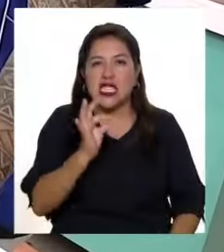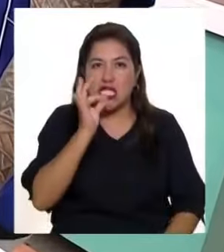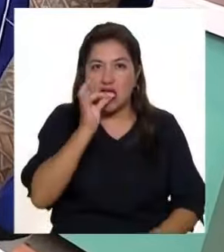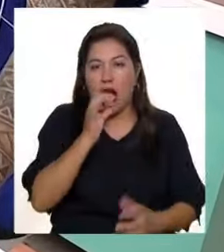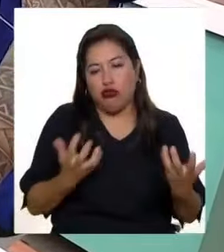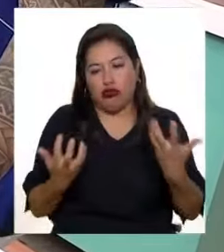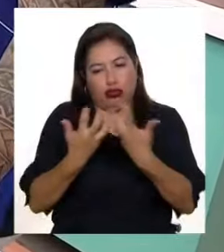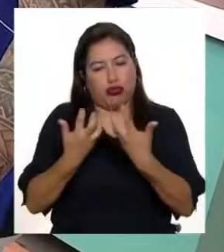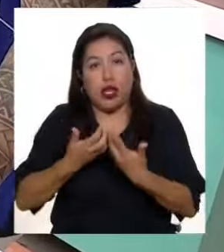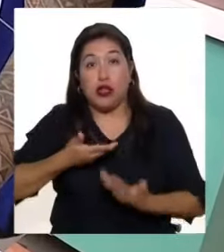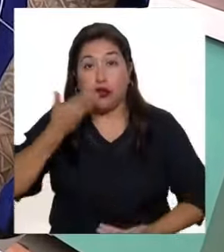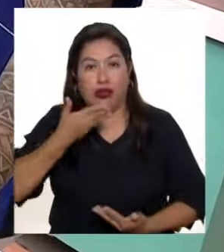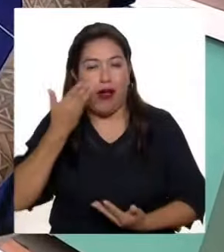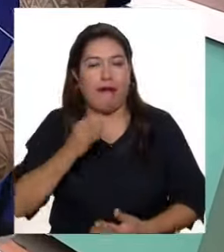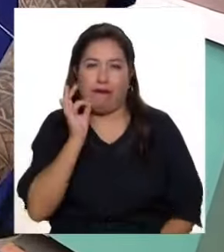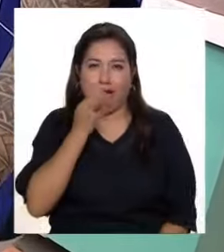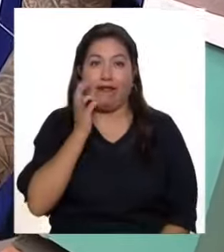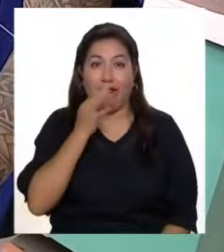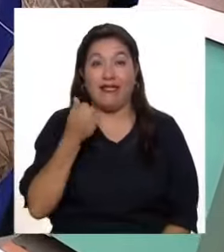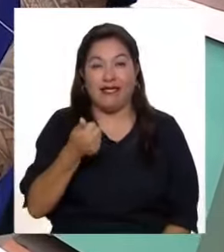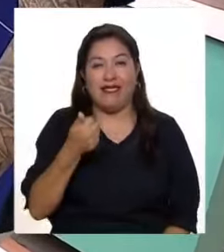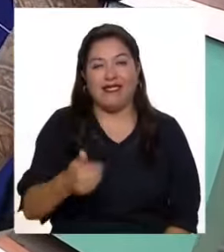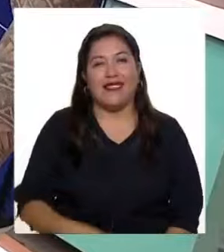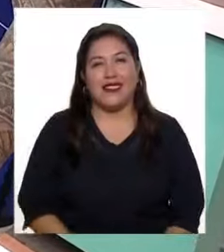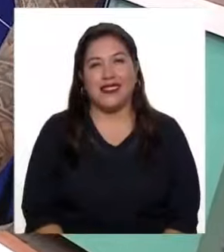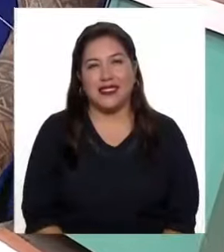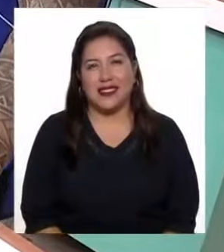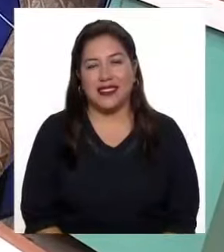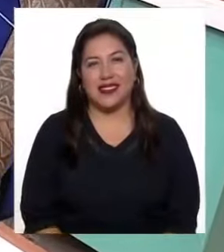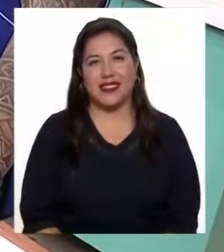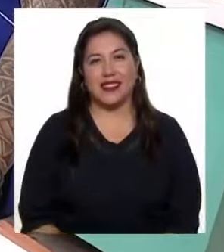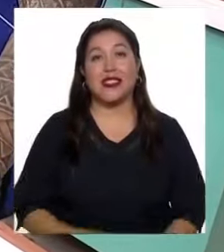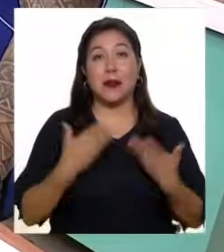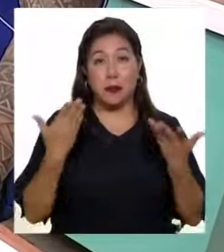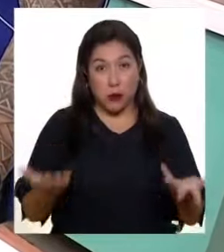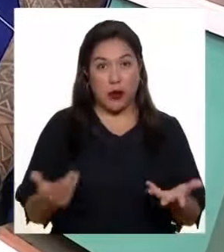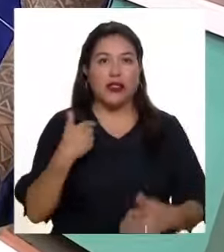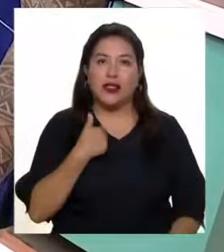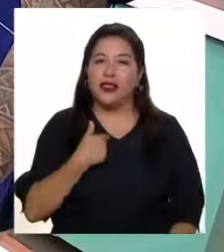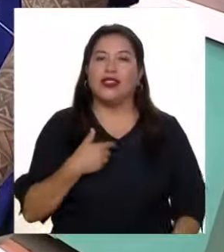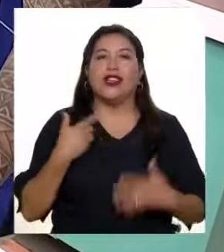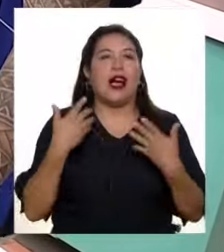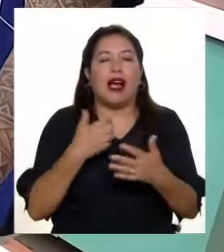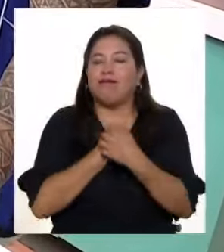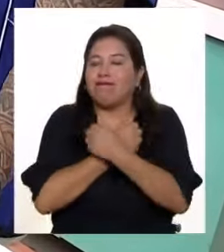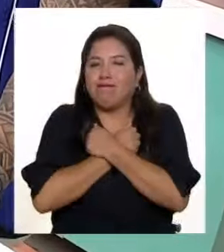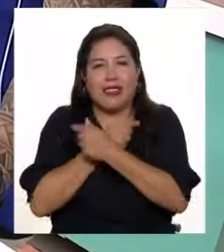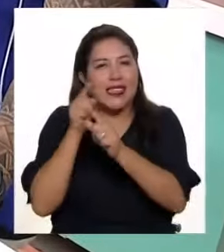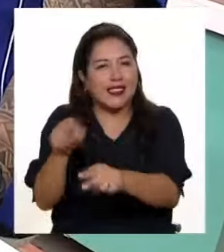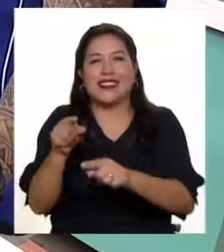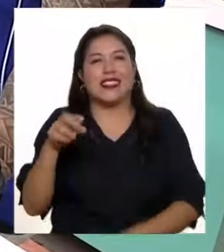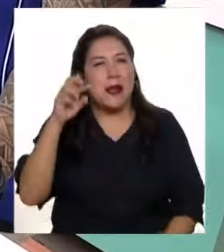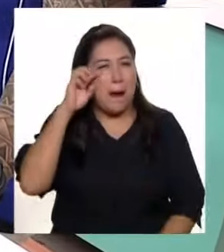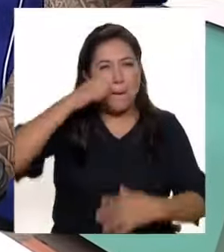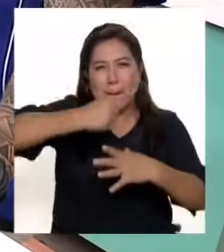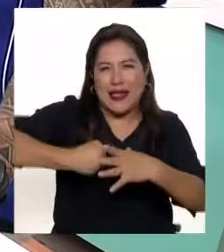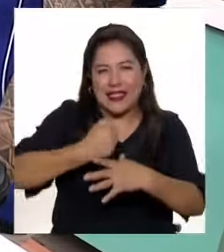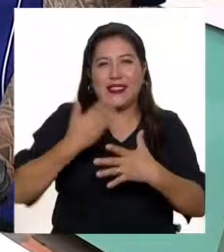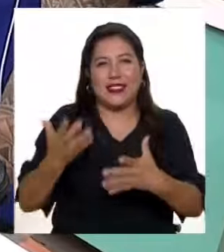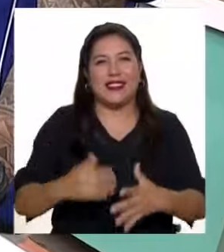sopita. Gracias, Pisu. Se lo puedo poner como quieras. Por eso te quiero. Por eso te quiero, Pisu. Lo tienes. Esa barriguita. Exactamente.